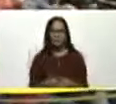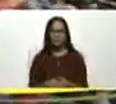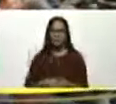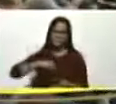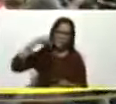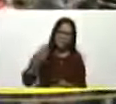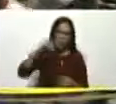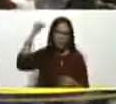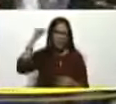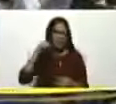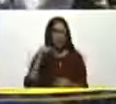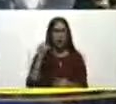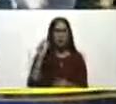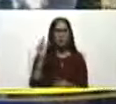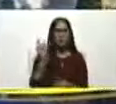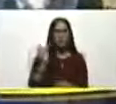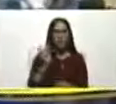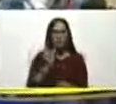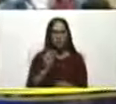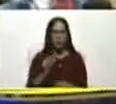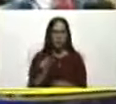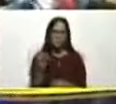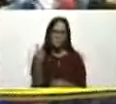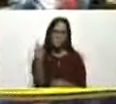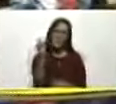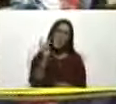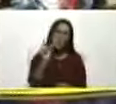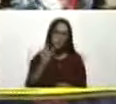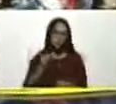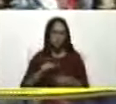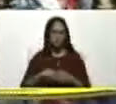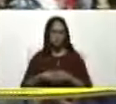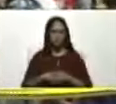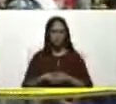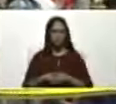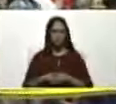paliza, Chatarrita, Perolito.